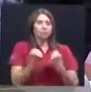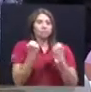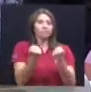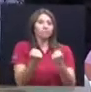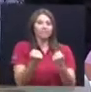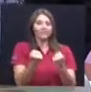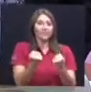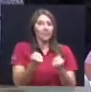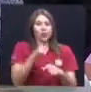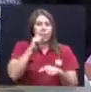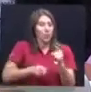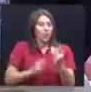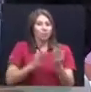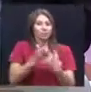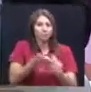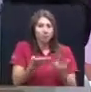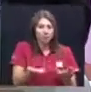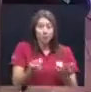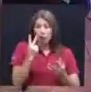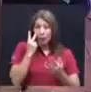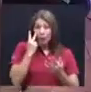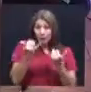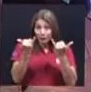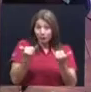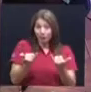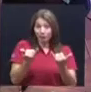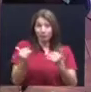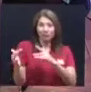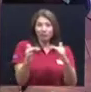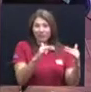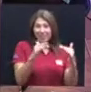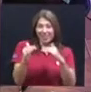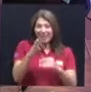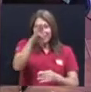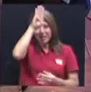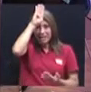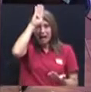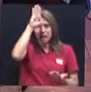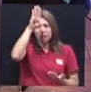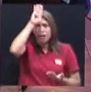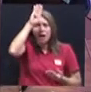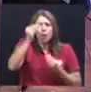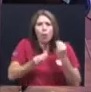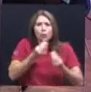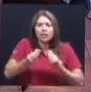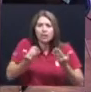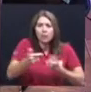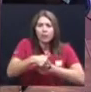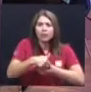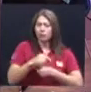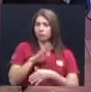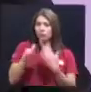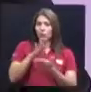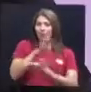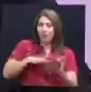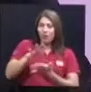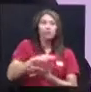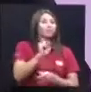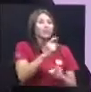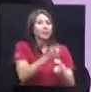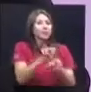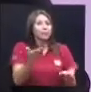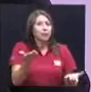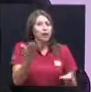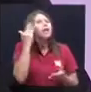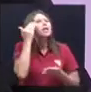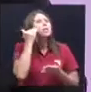no tienen acceso bueno vemos la guerra en Irak verdad Y cómo está Irak en este momento o sea exactamente exactamente y que por